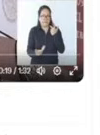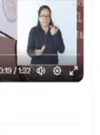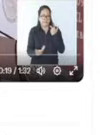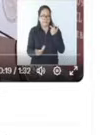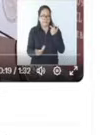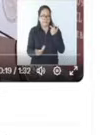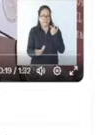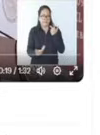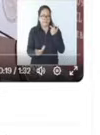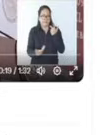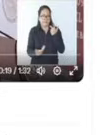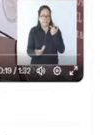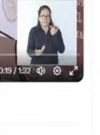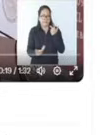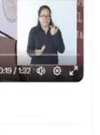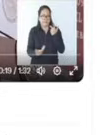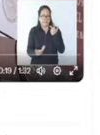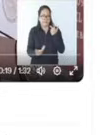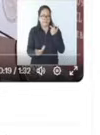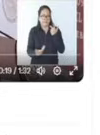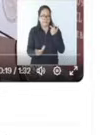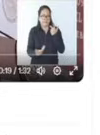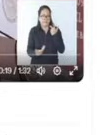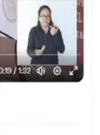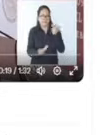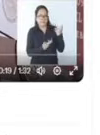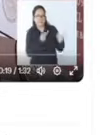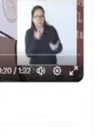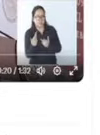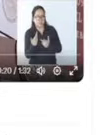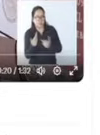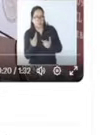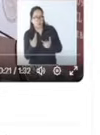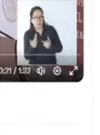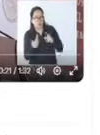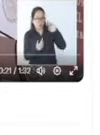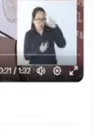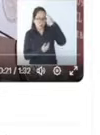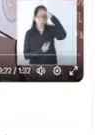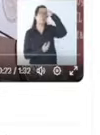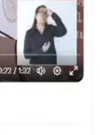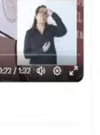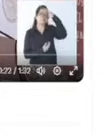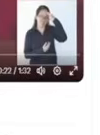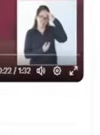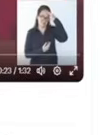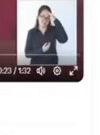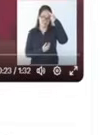esencial y exclusivamente en el pueblo. Vamos a escuchar lo que les dijo el presidente. De olvidar que ya, como lo